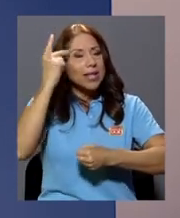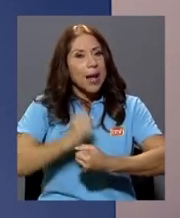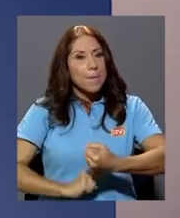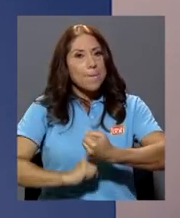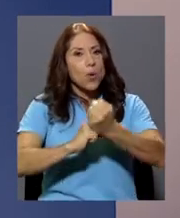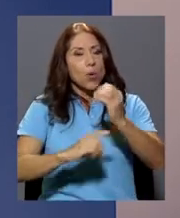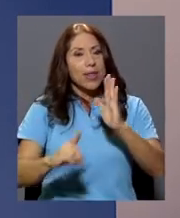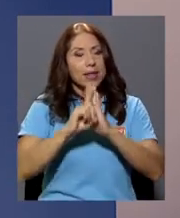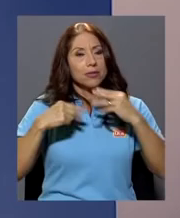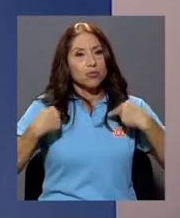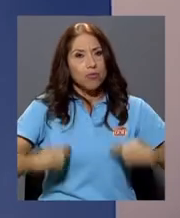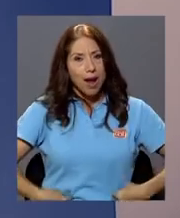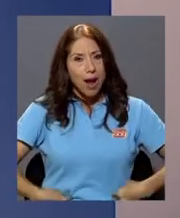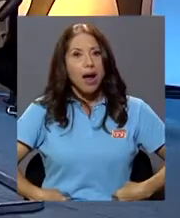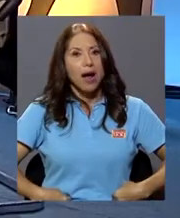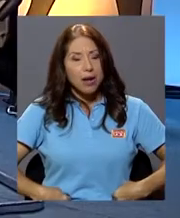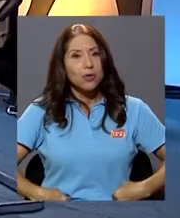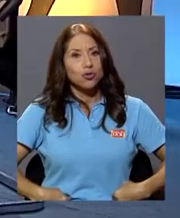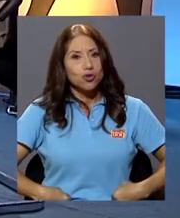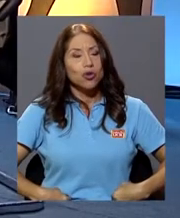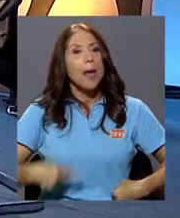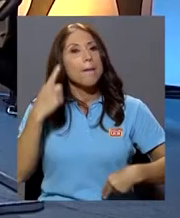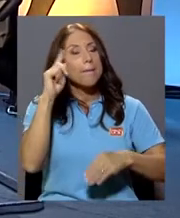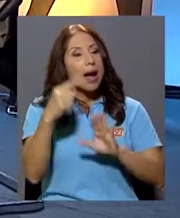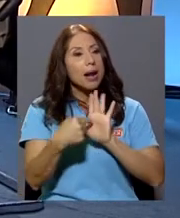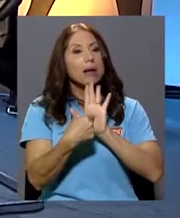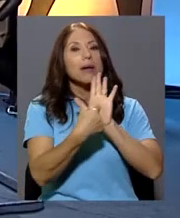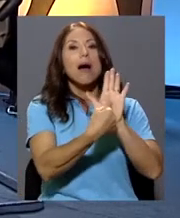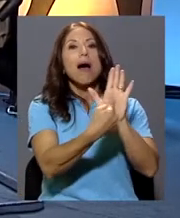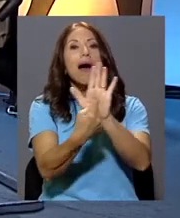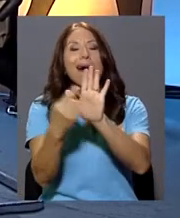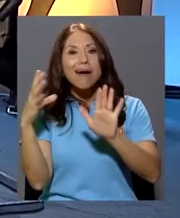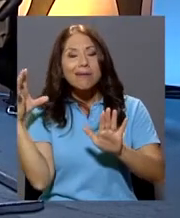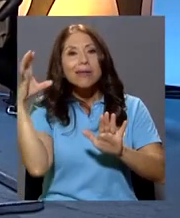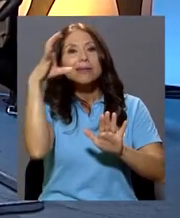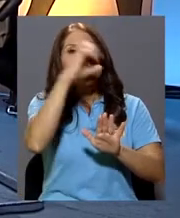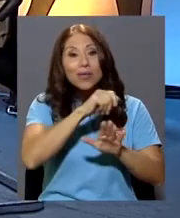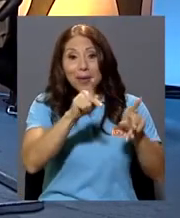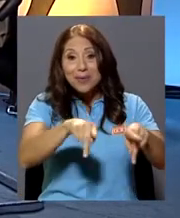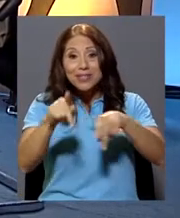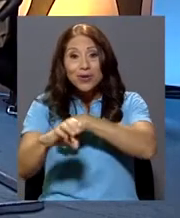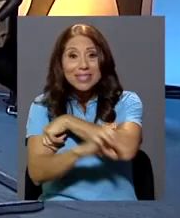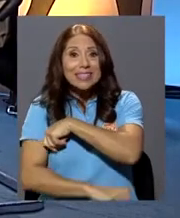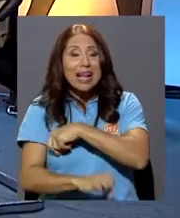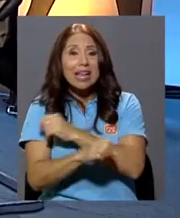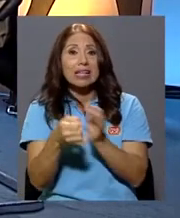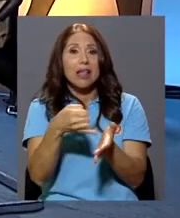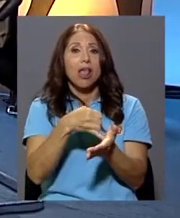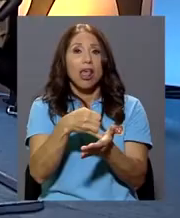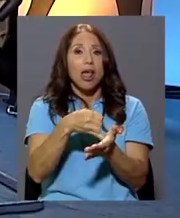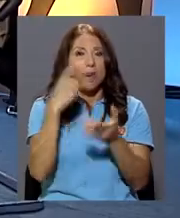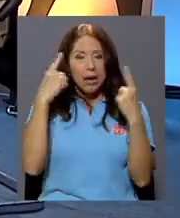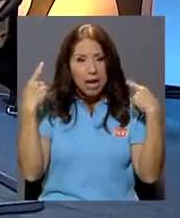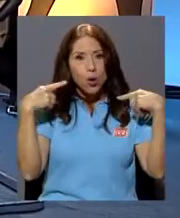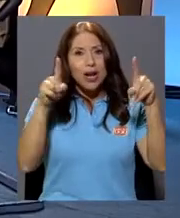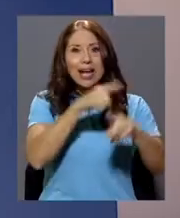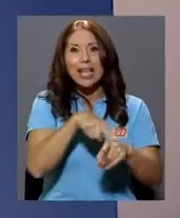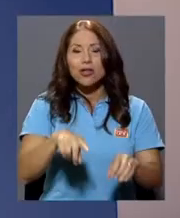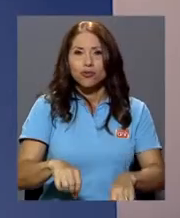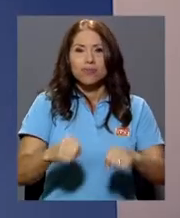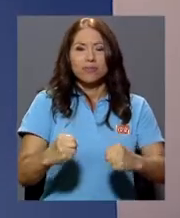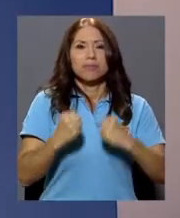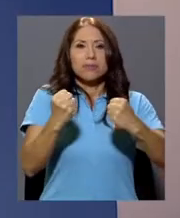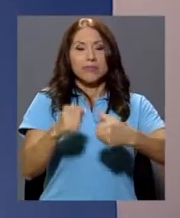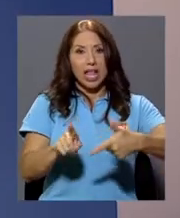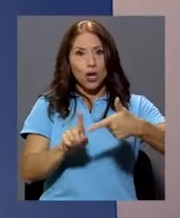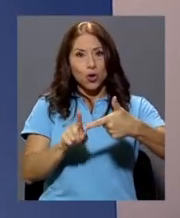derechos humanos que implique necesariamente visibilizar la vulnerabilidad de esas personas para poder lograr reivindicaciones. El otro